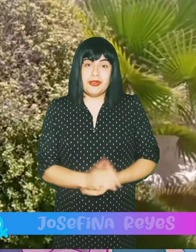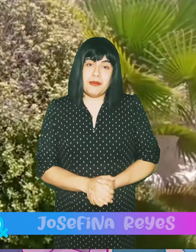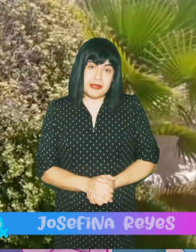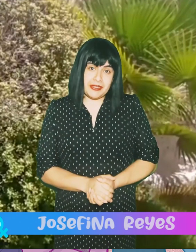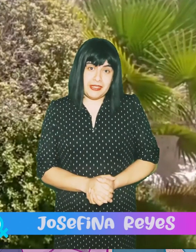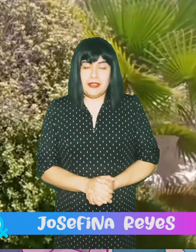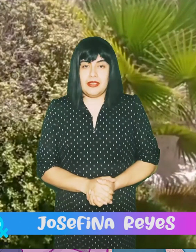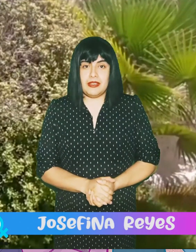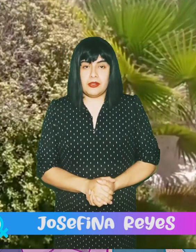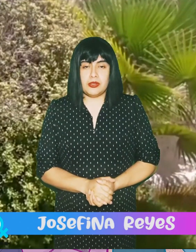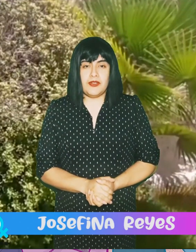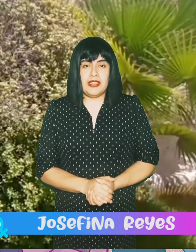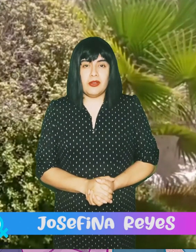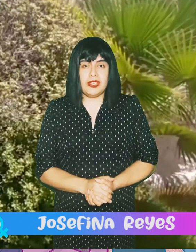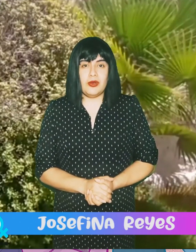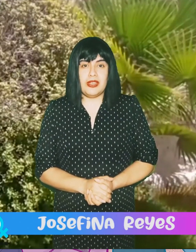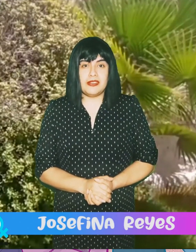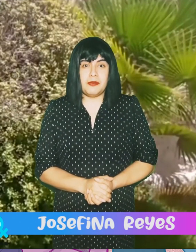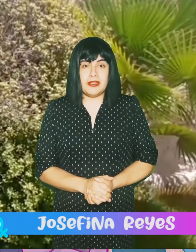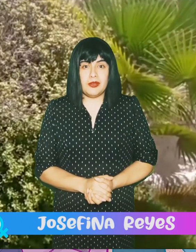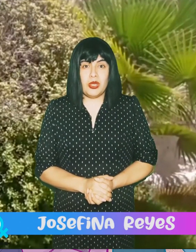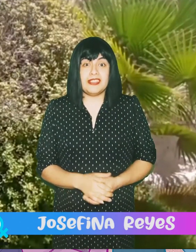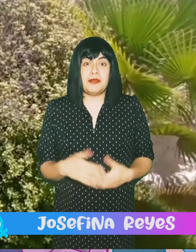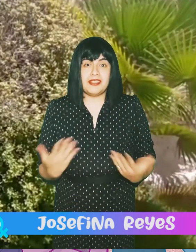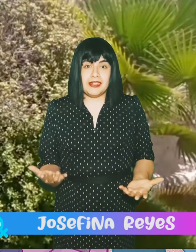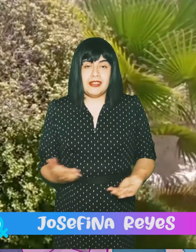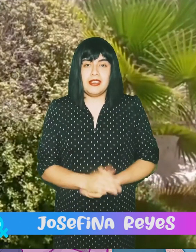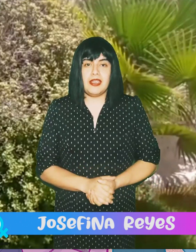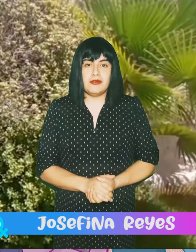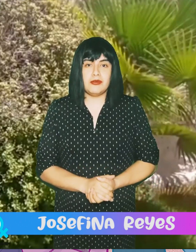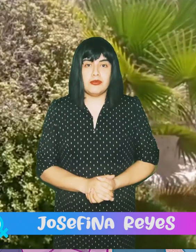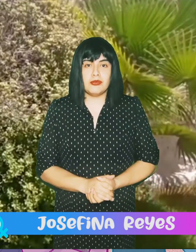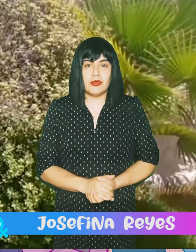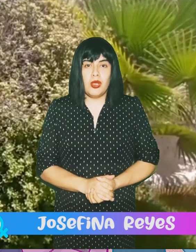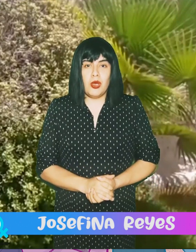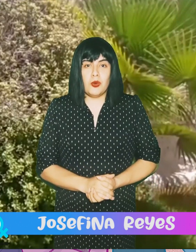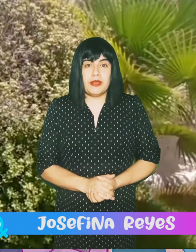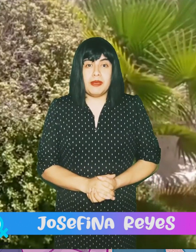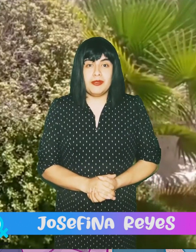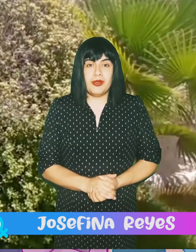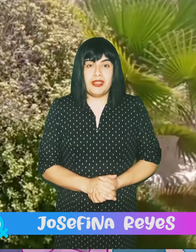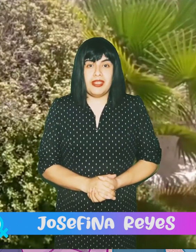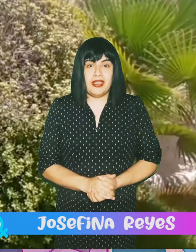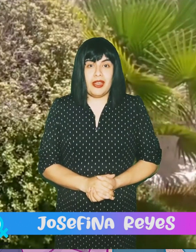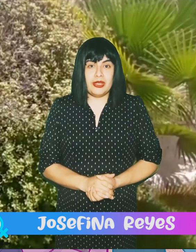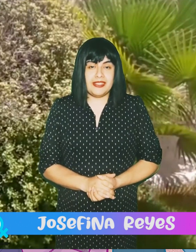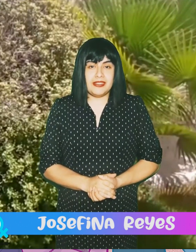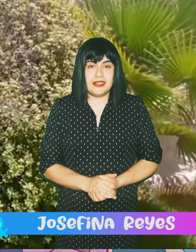Bueno, yo ya me presenté, soy Josefina y coordino el espacio Expresarte, que es un espacio